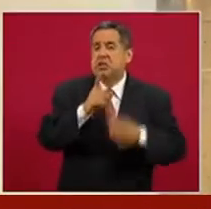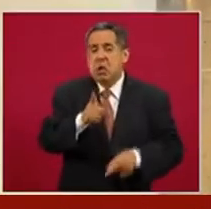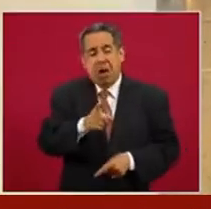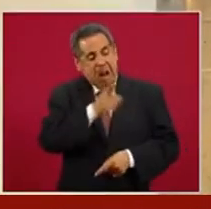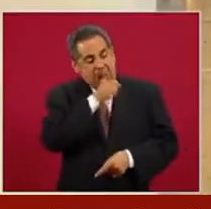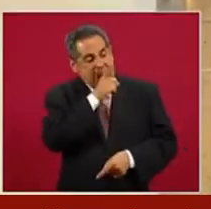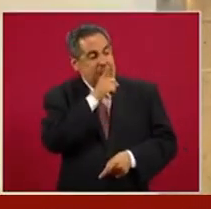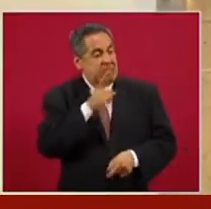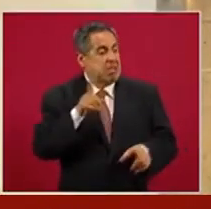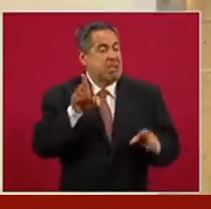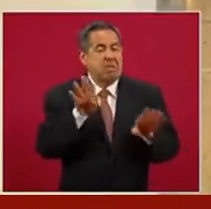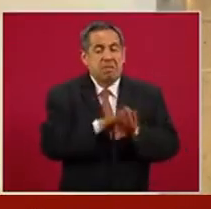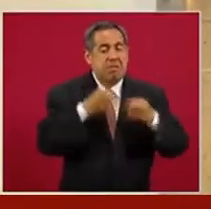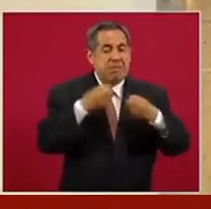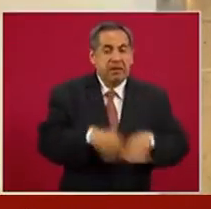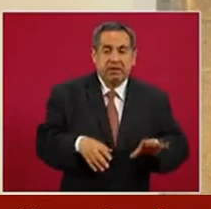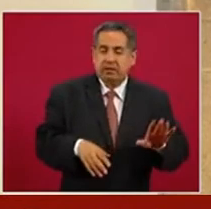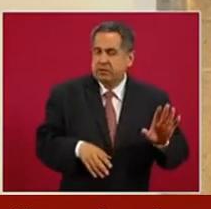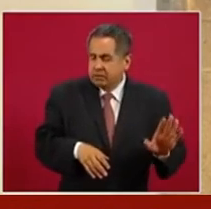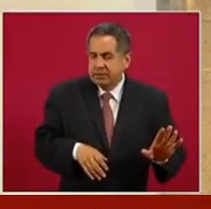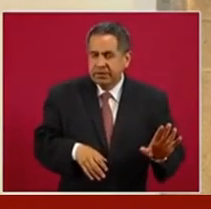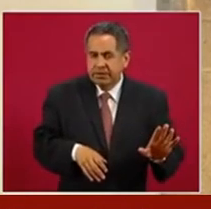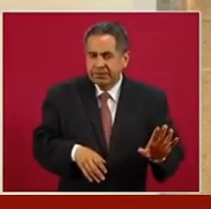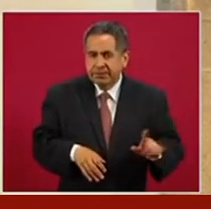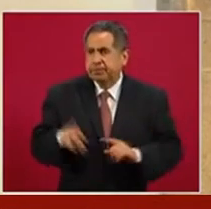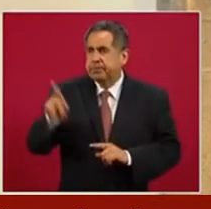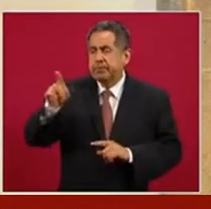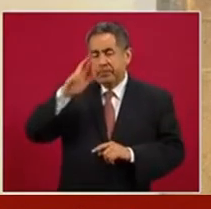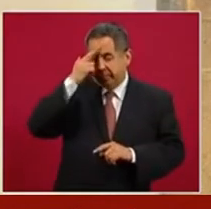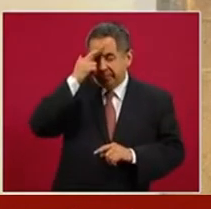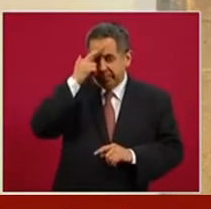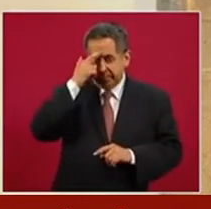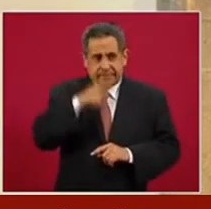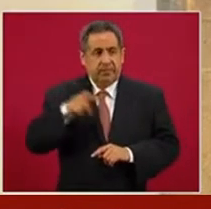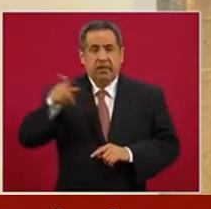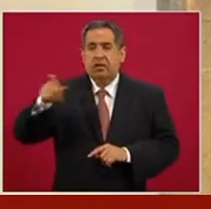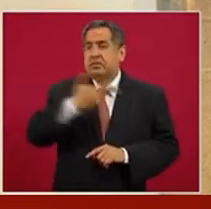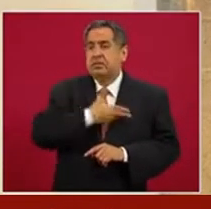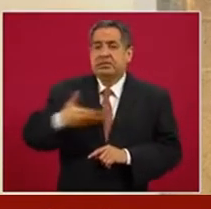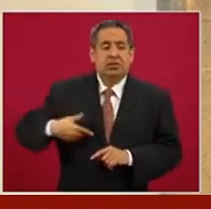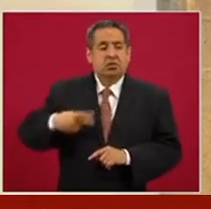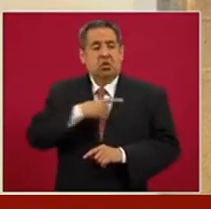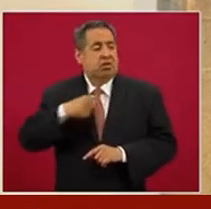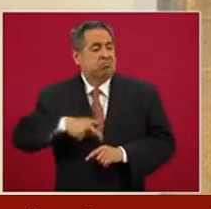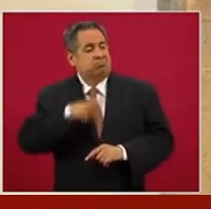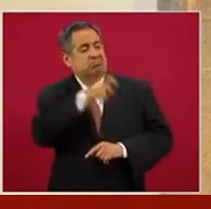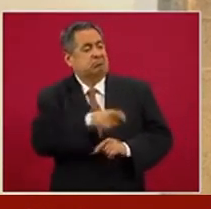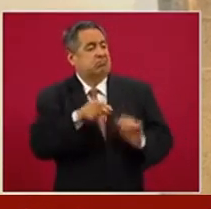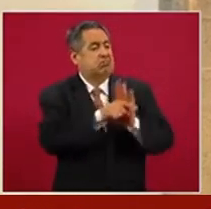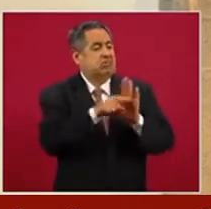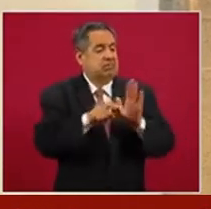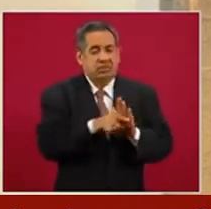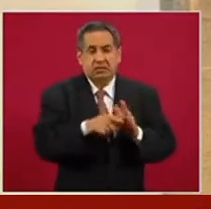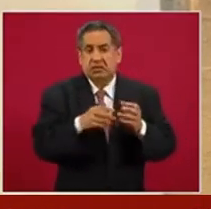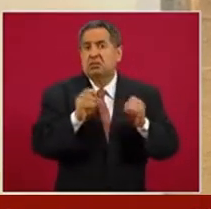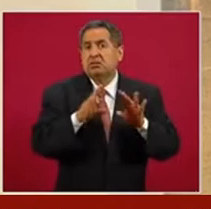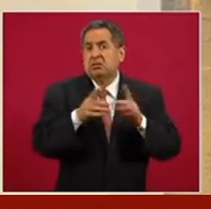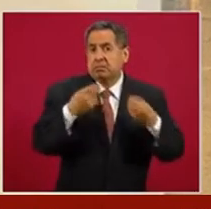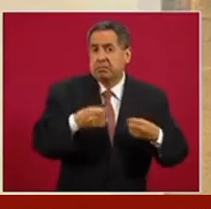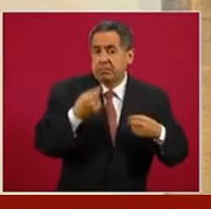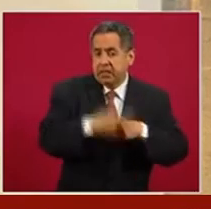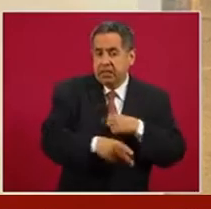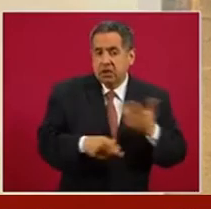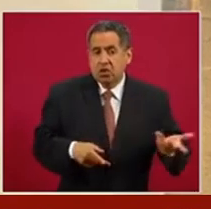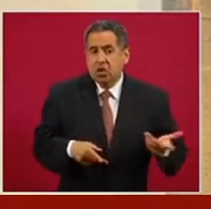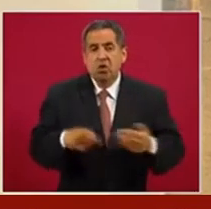último, que no se estigmatiza a personas físicas o morales desde el poder presidencial sin ponerlas en riesgo. No se